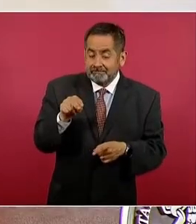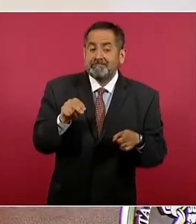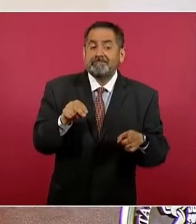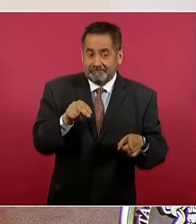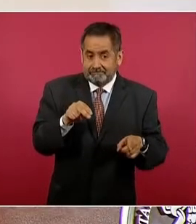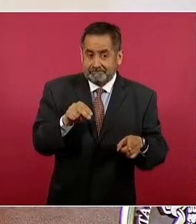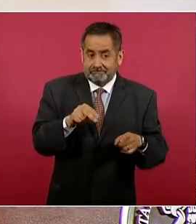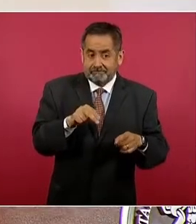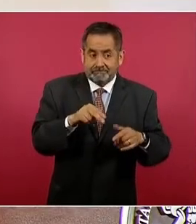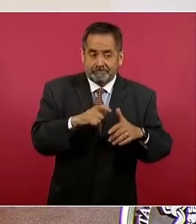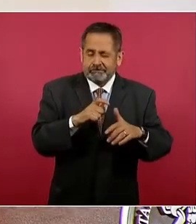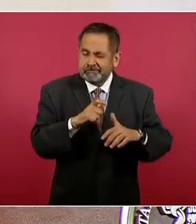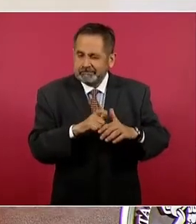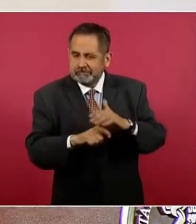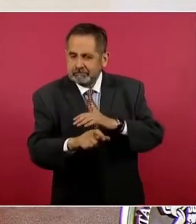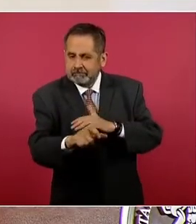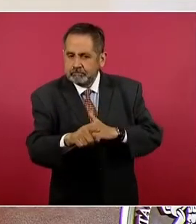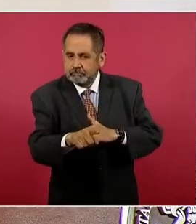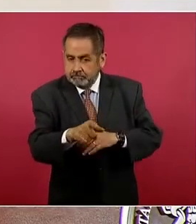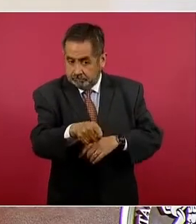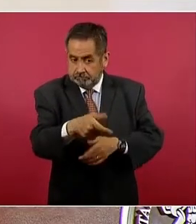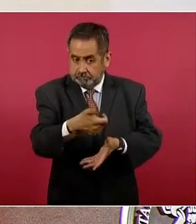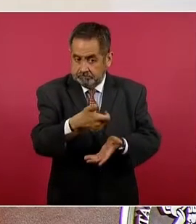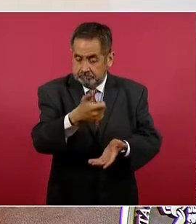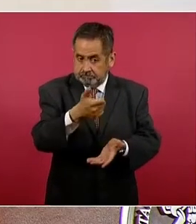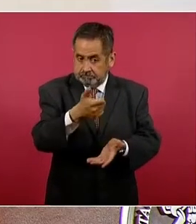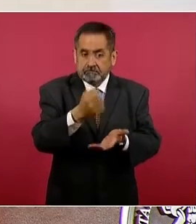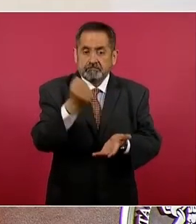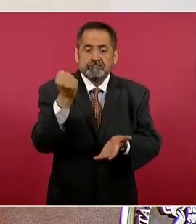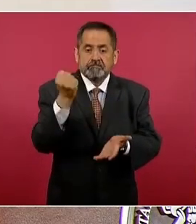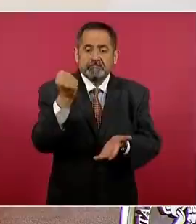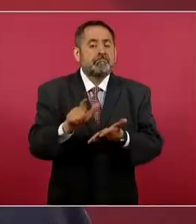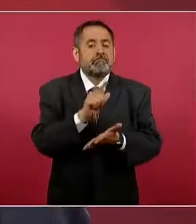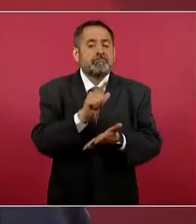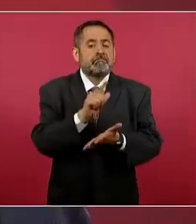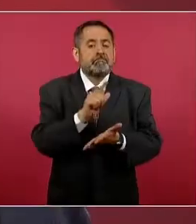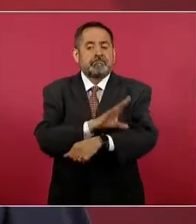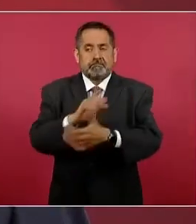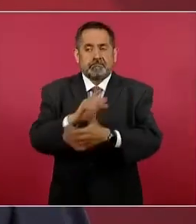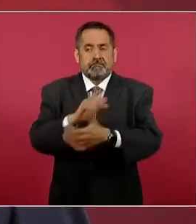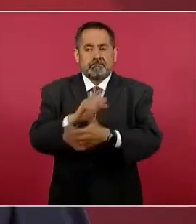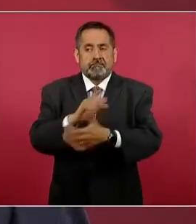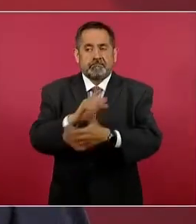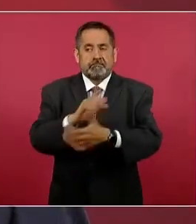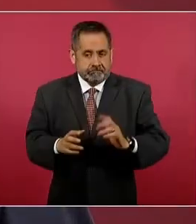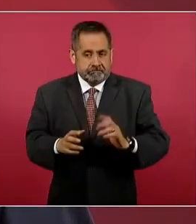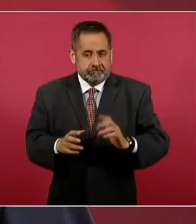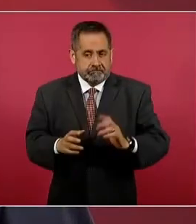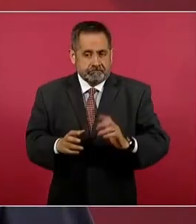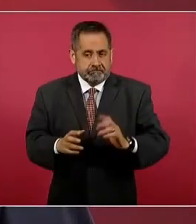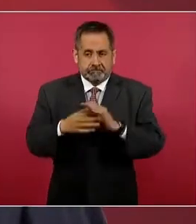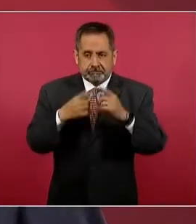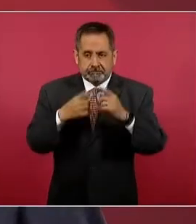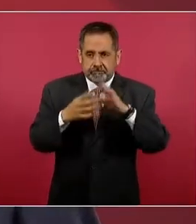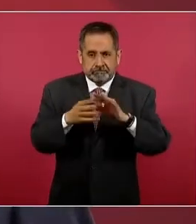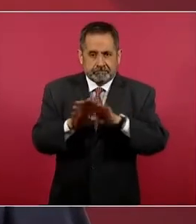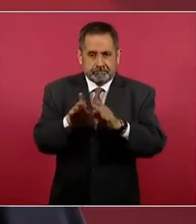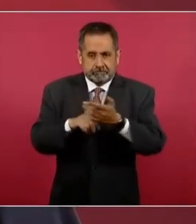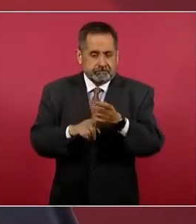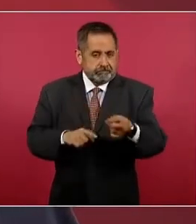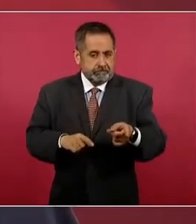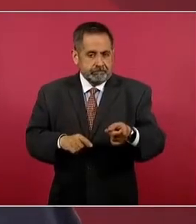para que aprobaran la reforma energética. Lo que pasa es que de eso no se